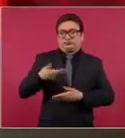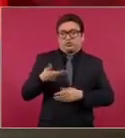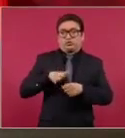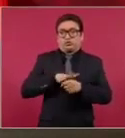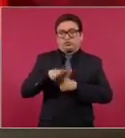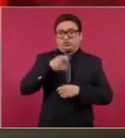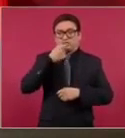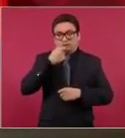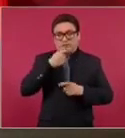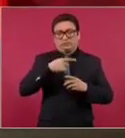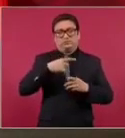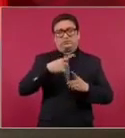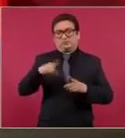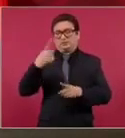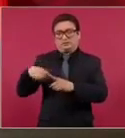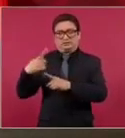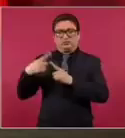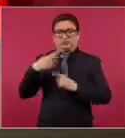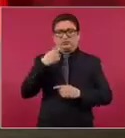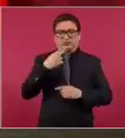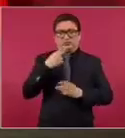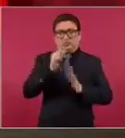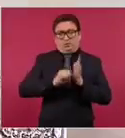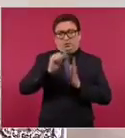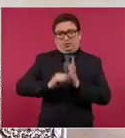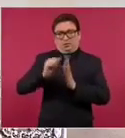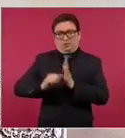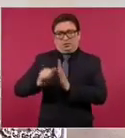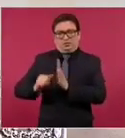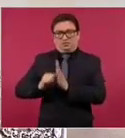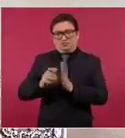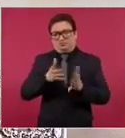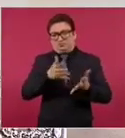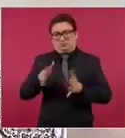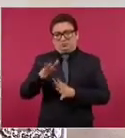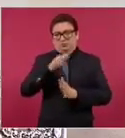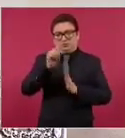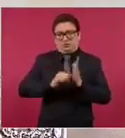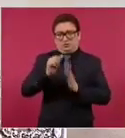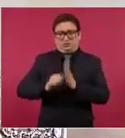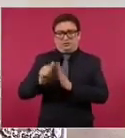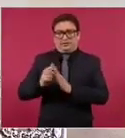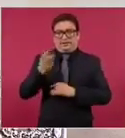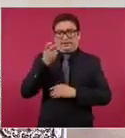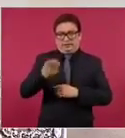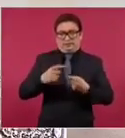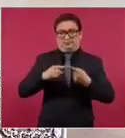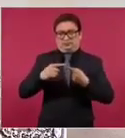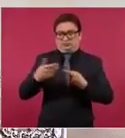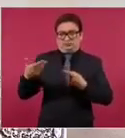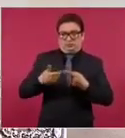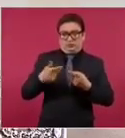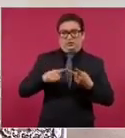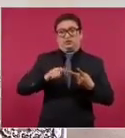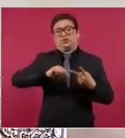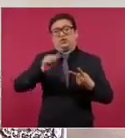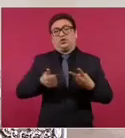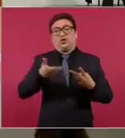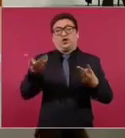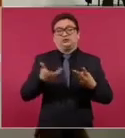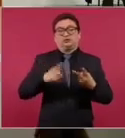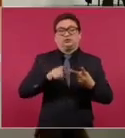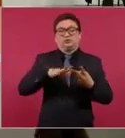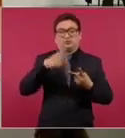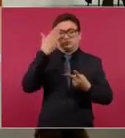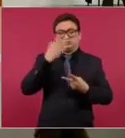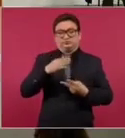se usan mes con mes, los consumos promedios mensuales. Esa fue la primera acción. Después, aumentar